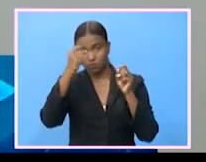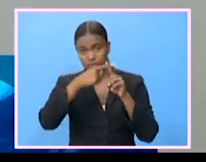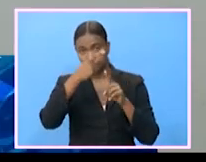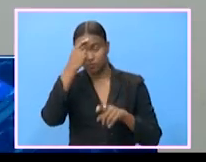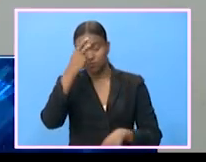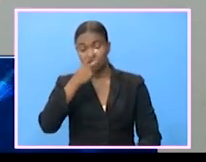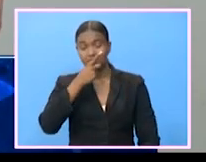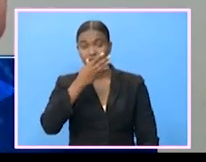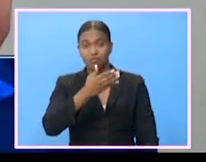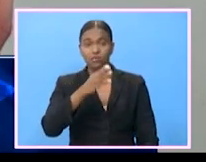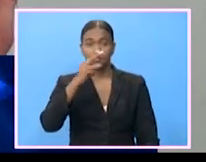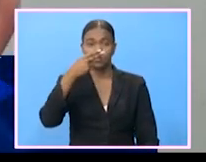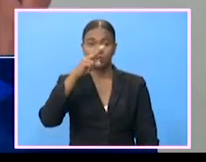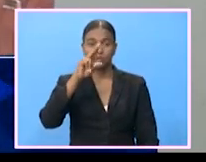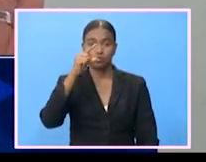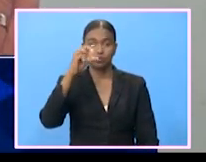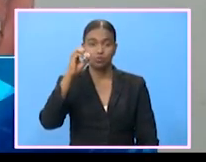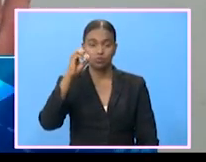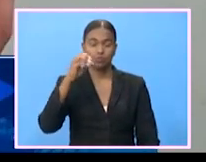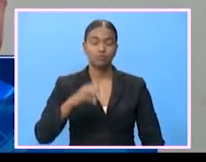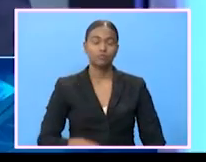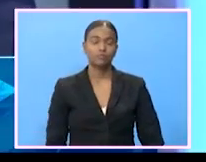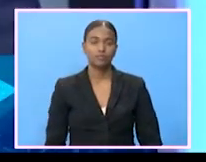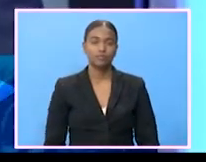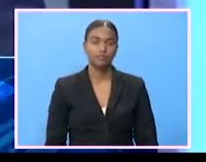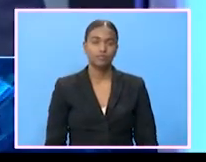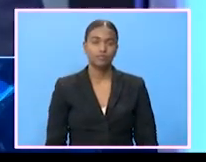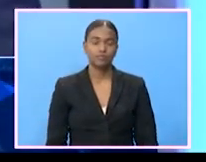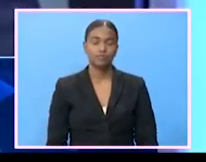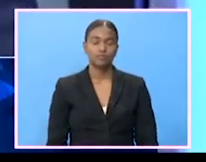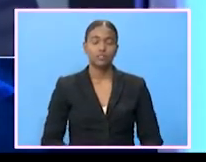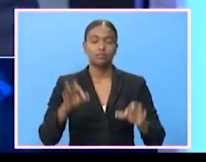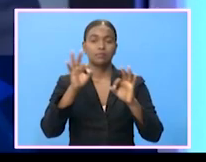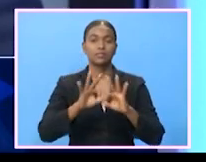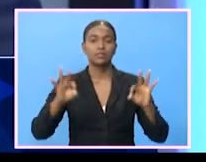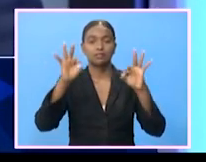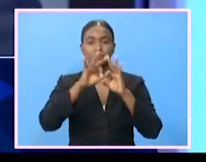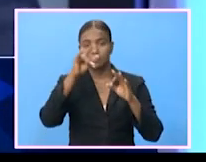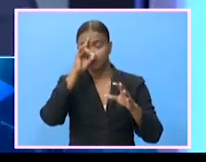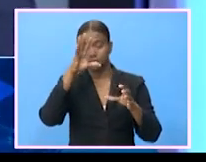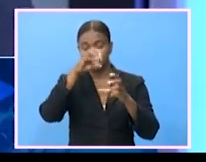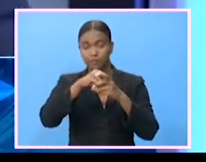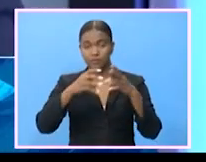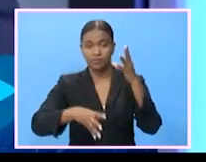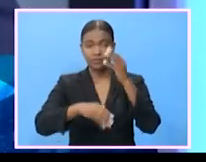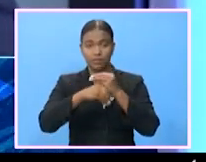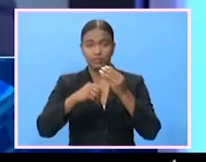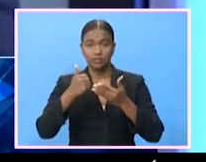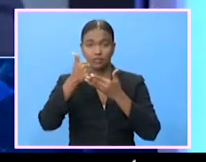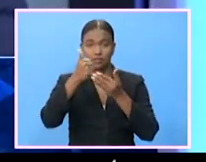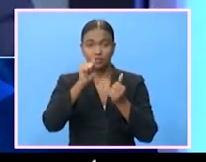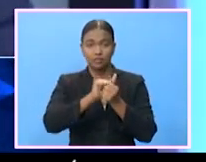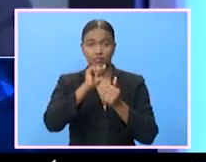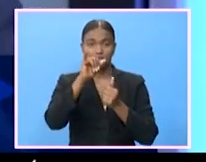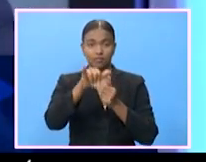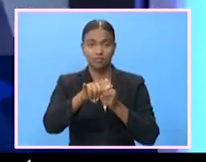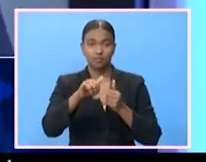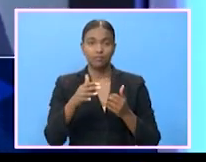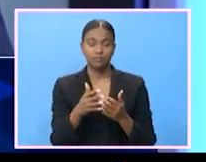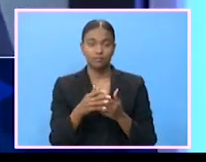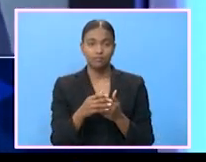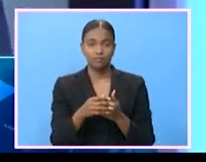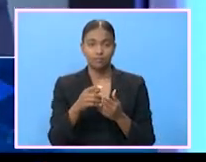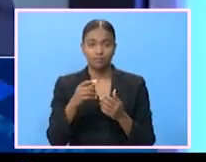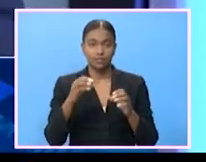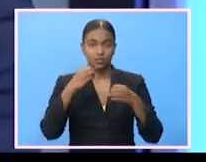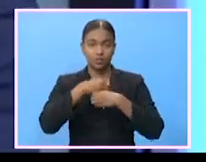de la empresa, Hugo Palafox. Y sobre todo es este complemento adicional. La persona que tiene cáncer o cualquier situación de